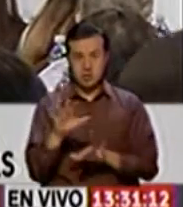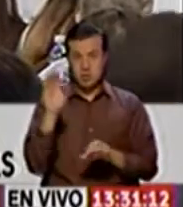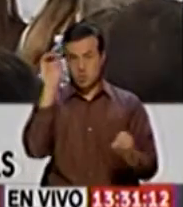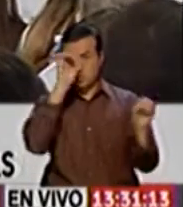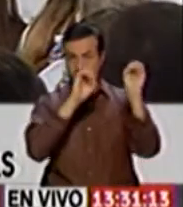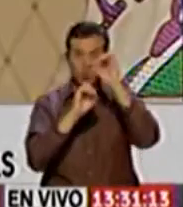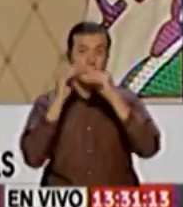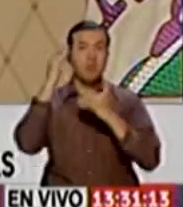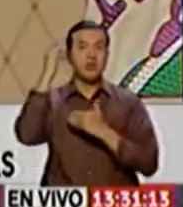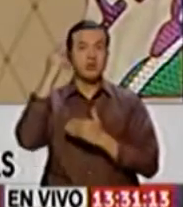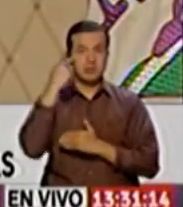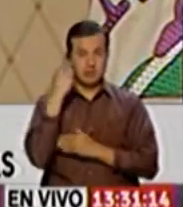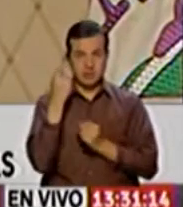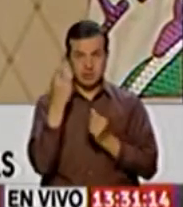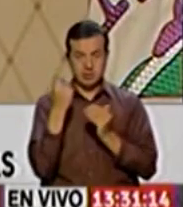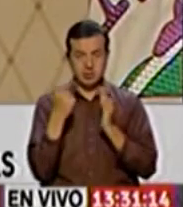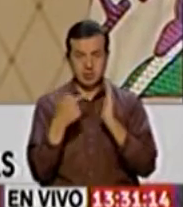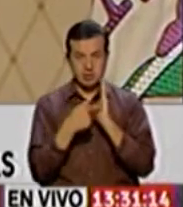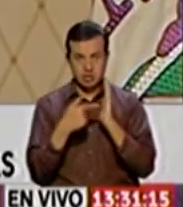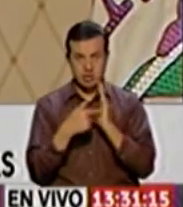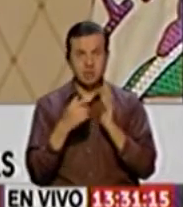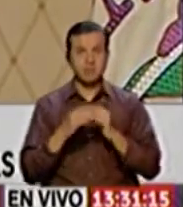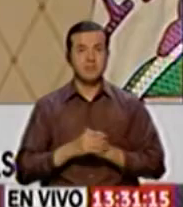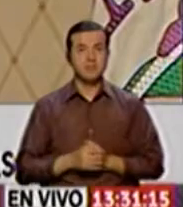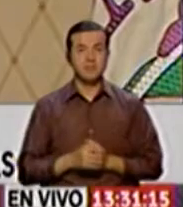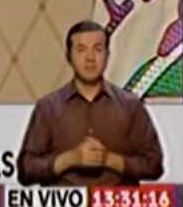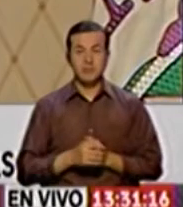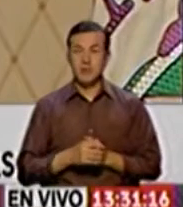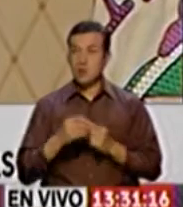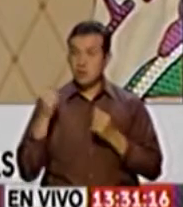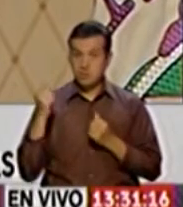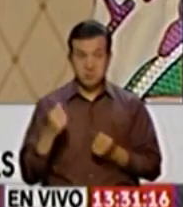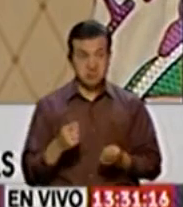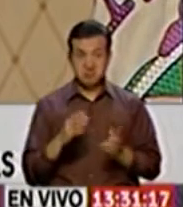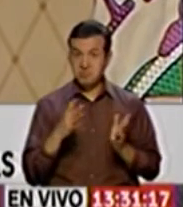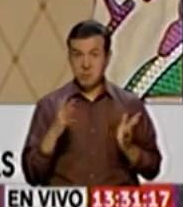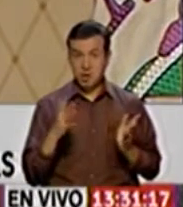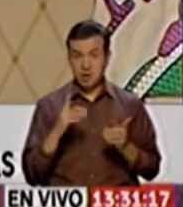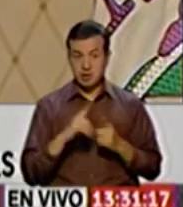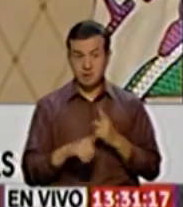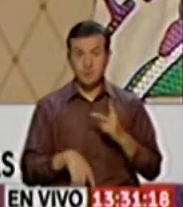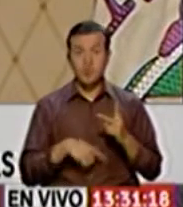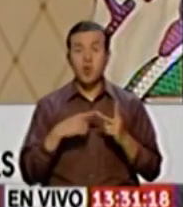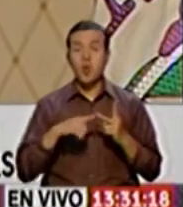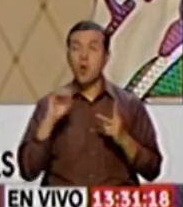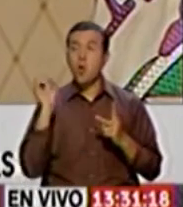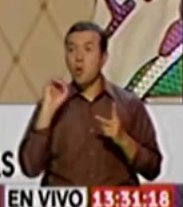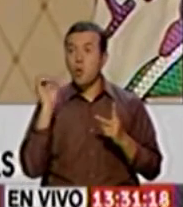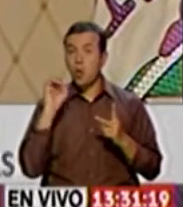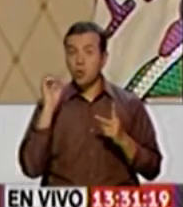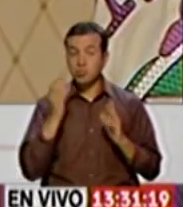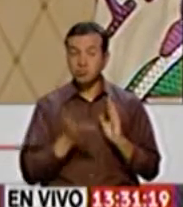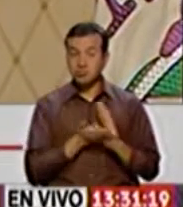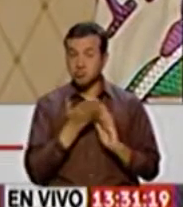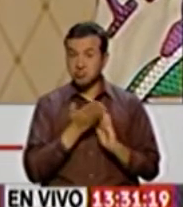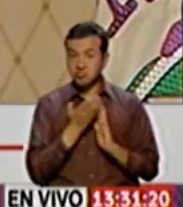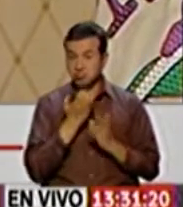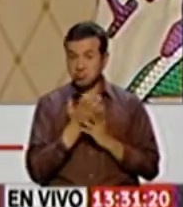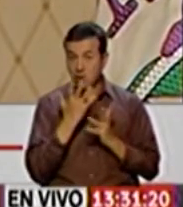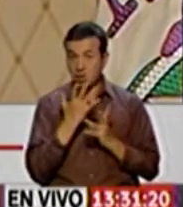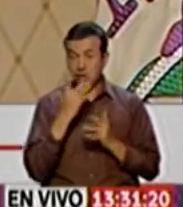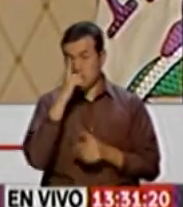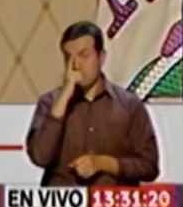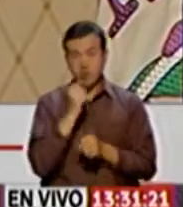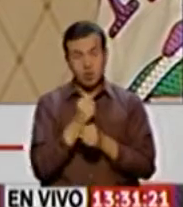Política Fiscal. Sin inversión y sin un elevado crecimiento, no hay empleo.